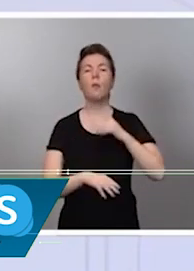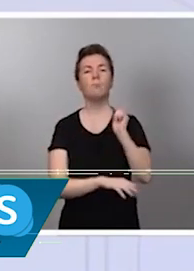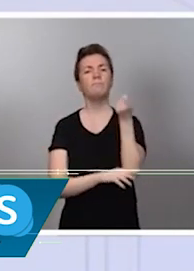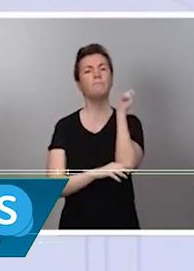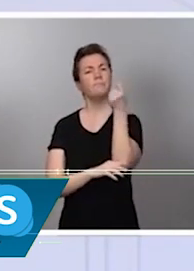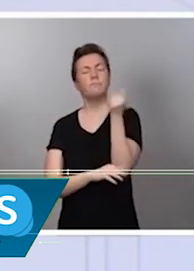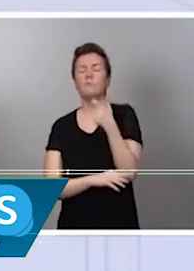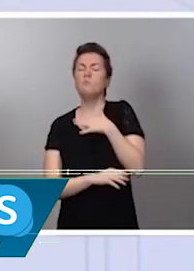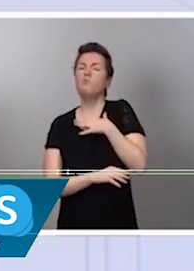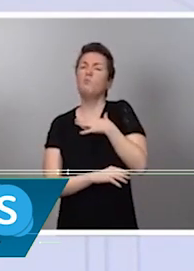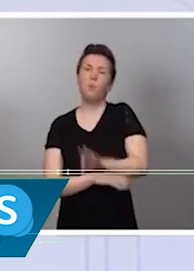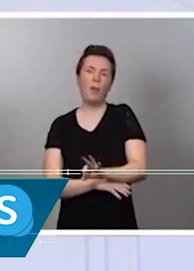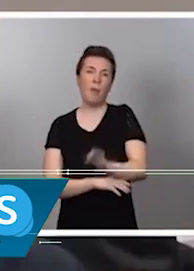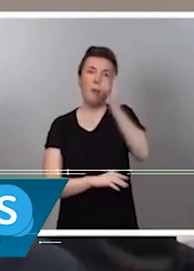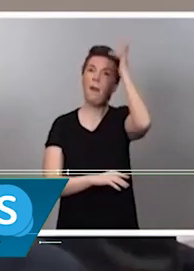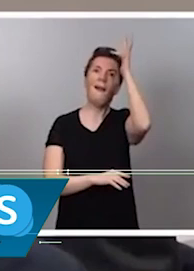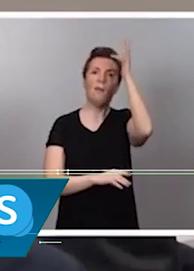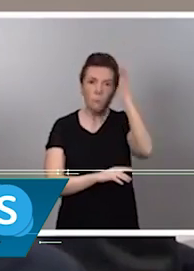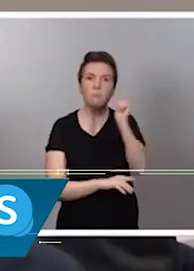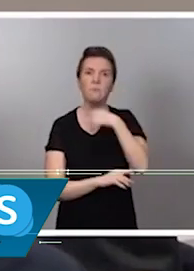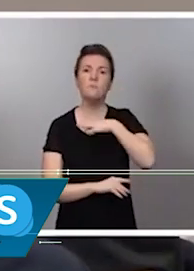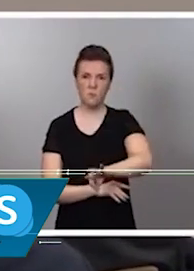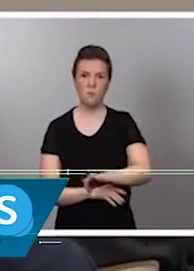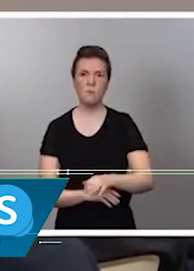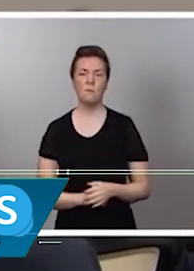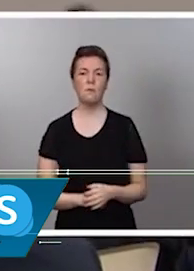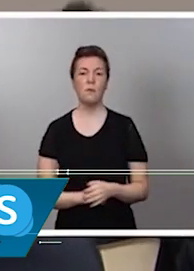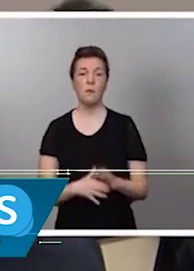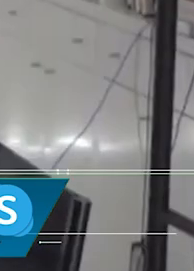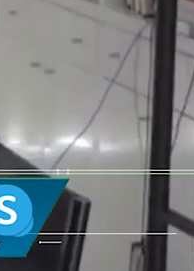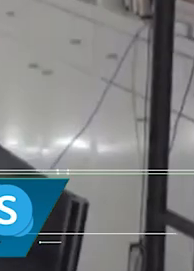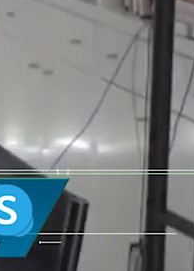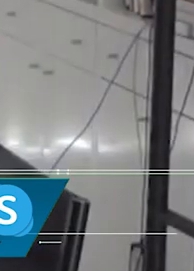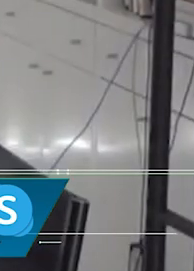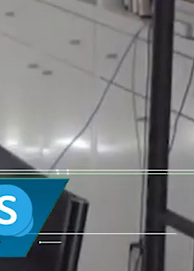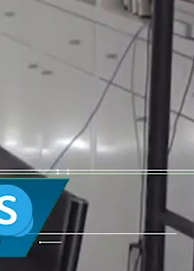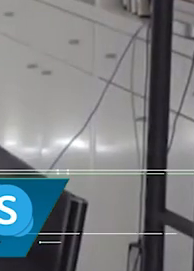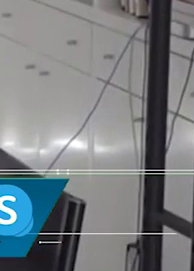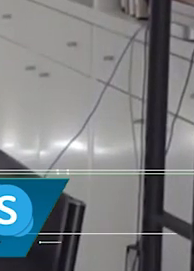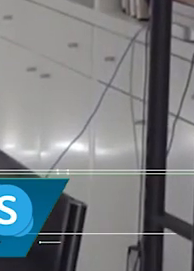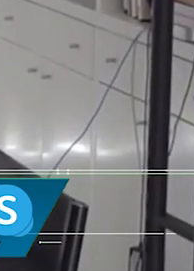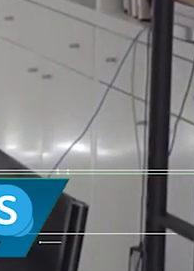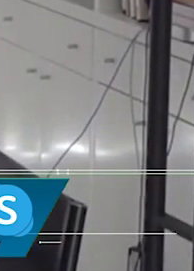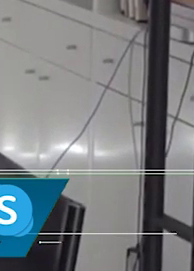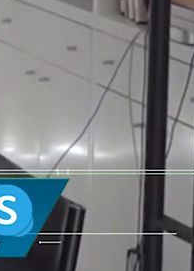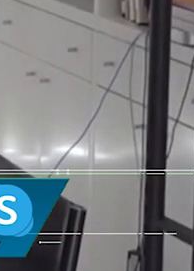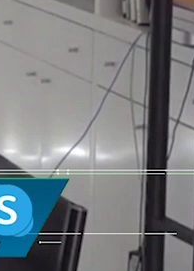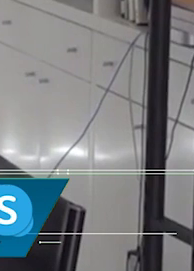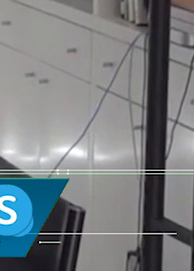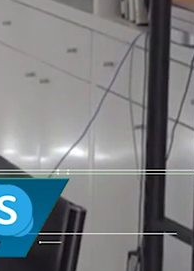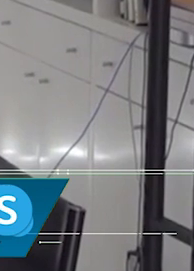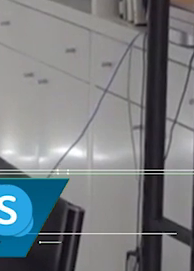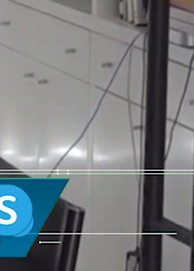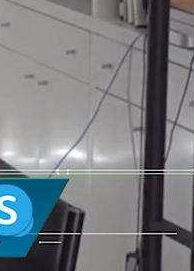Irlanda y vamos peor que Portugal o que Grecia, y todo esto pues lo ha reflejado hasta el país, ¿no? Por lo